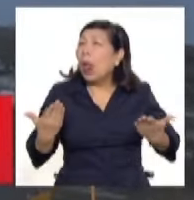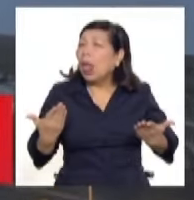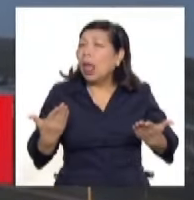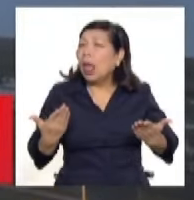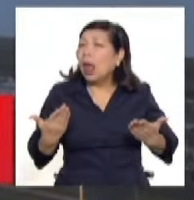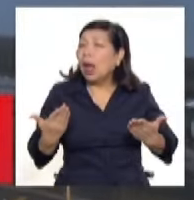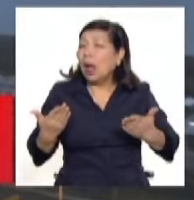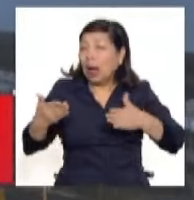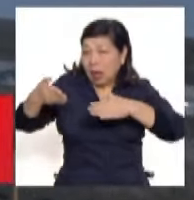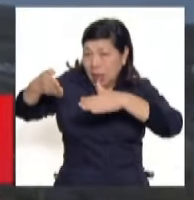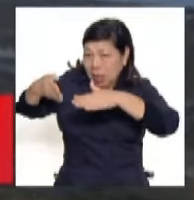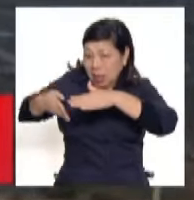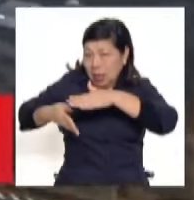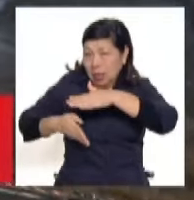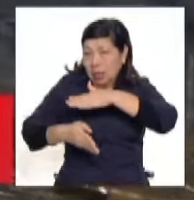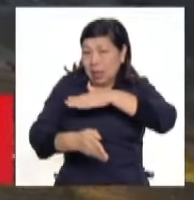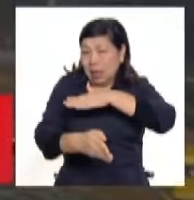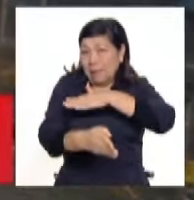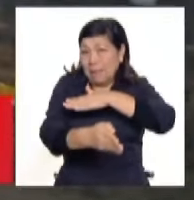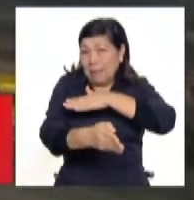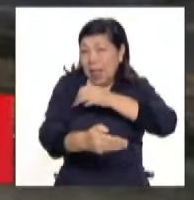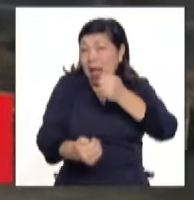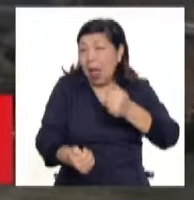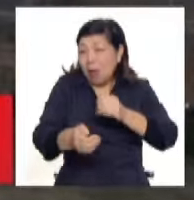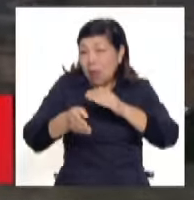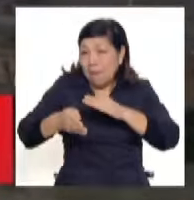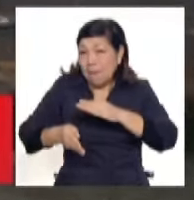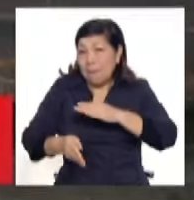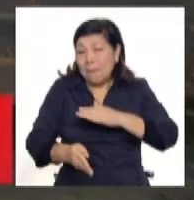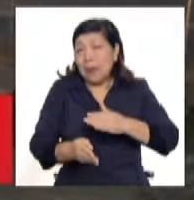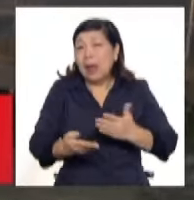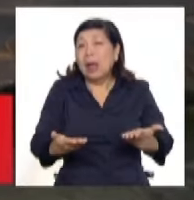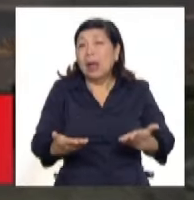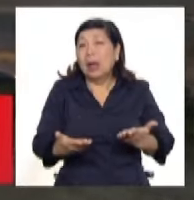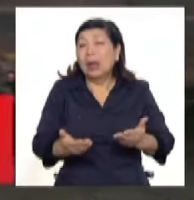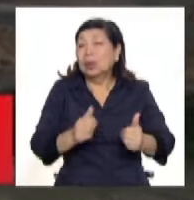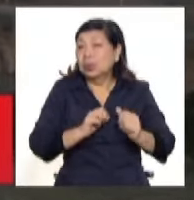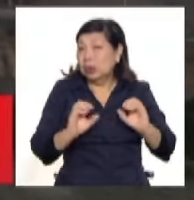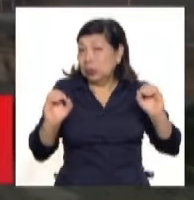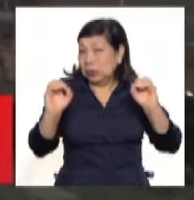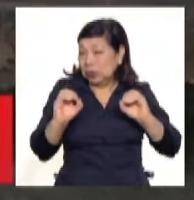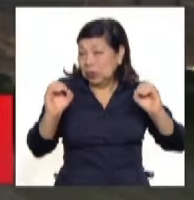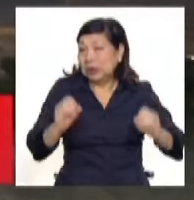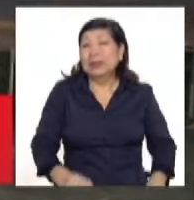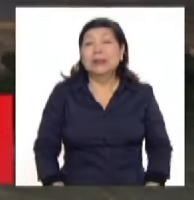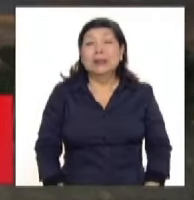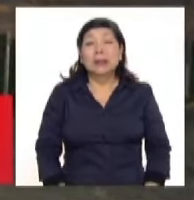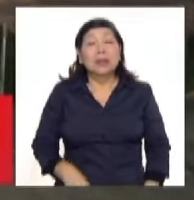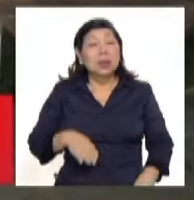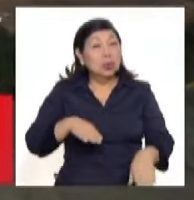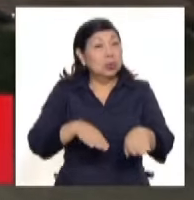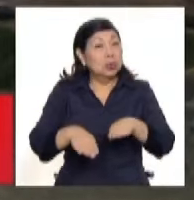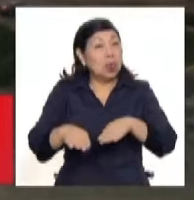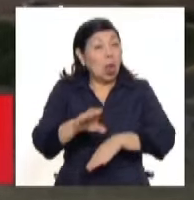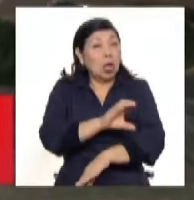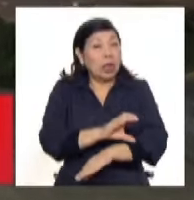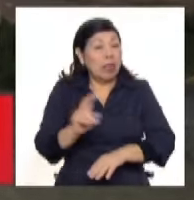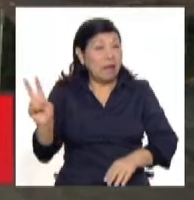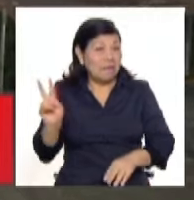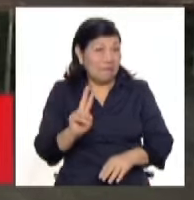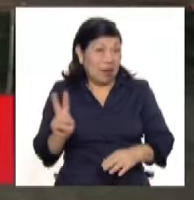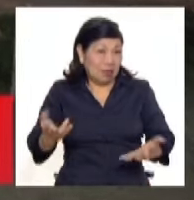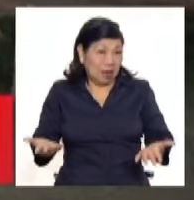la bajada de Bertolotto habría un acceso vehicular para que, sin afectar la fluidez de la Costa Verde,